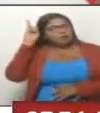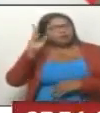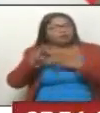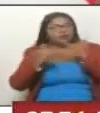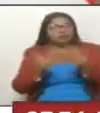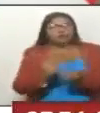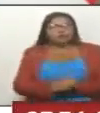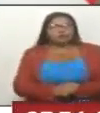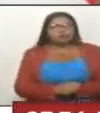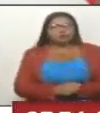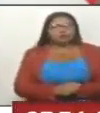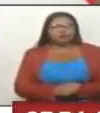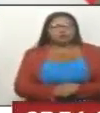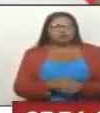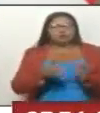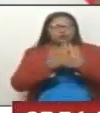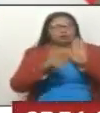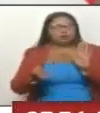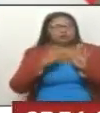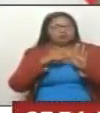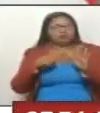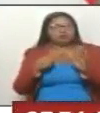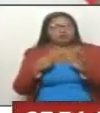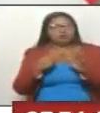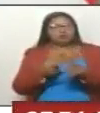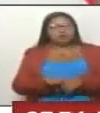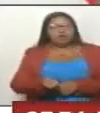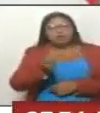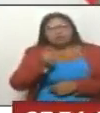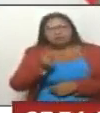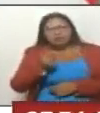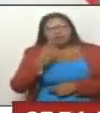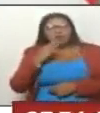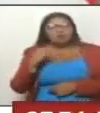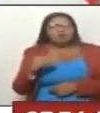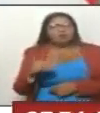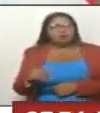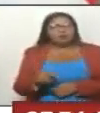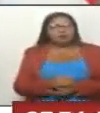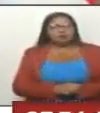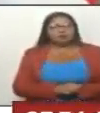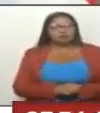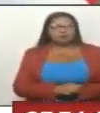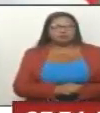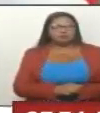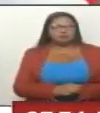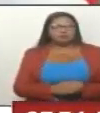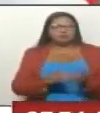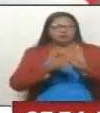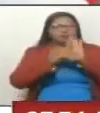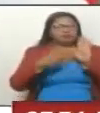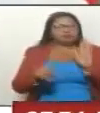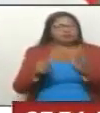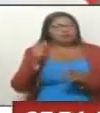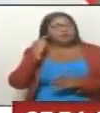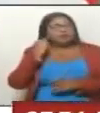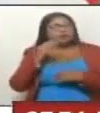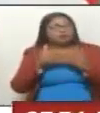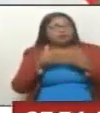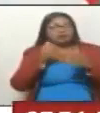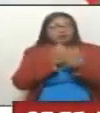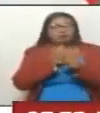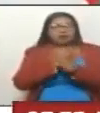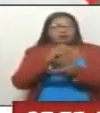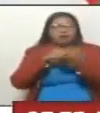de los ancianos, de los niños, de los adolescentes, los derechos de la mujer, incluso la que trabaja en el